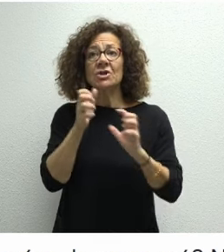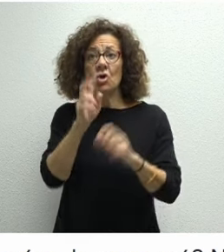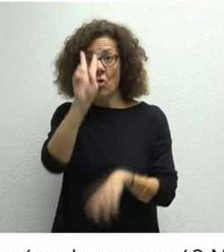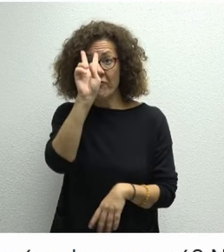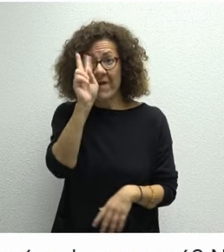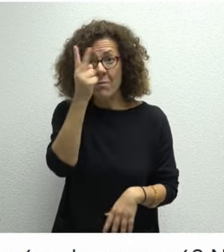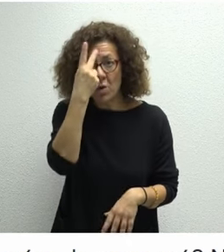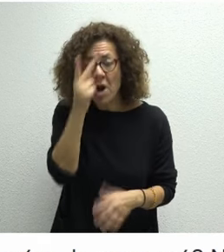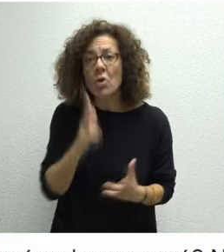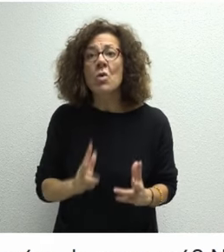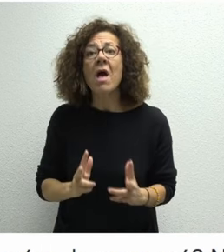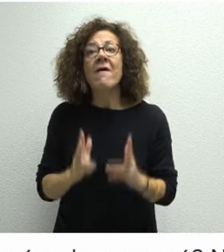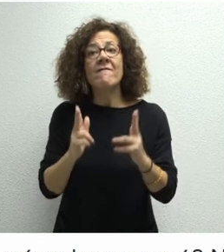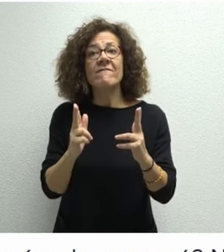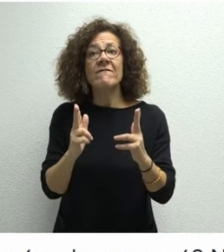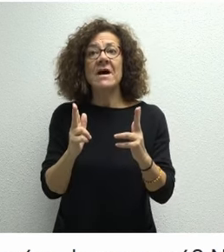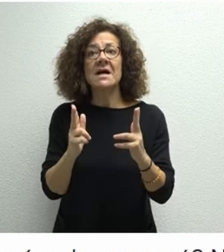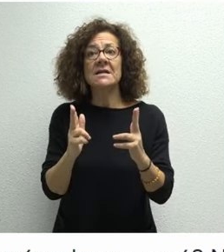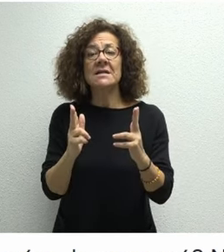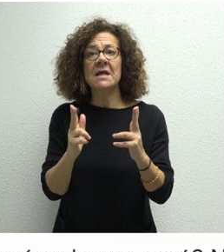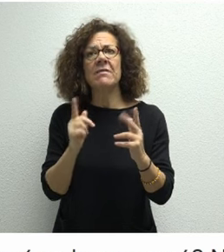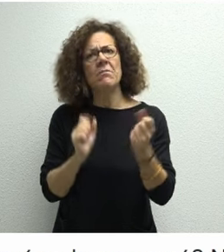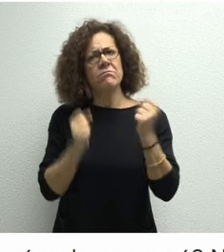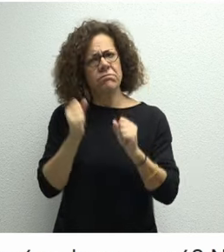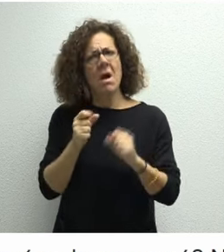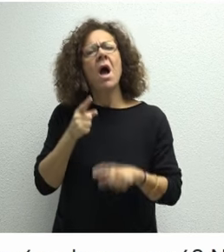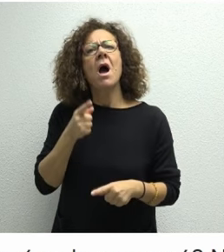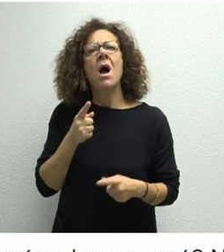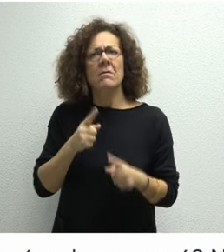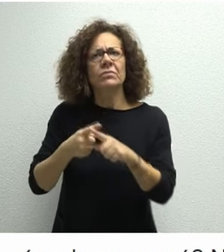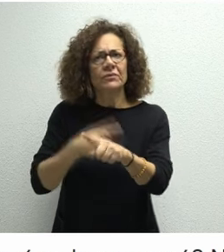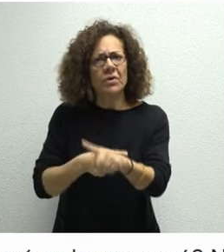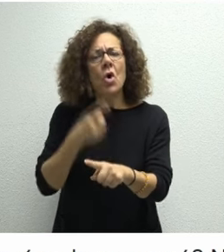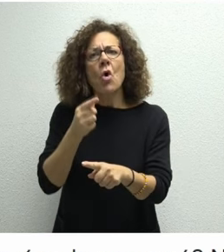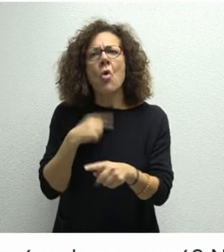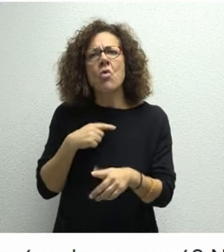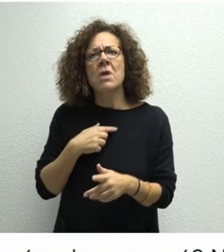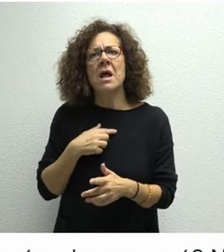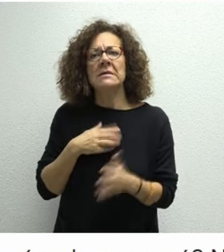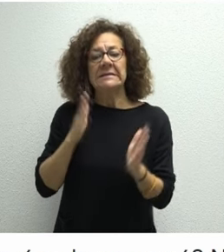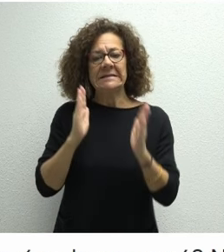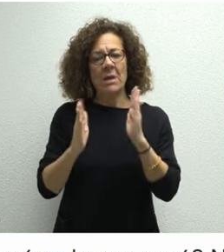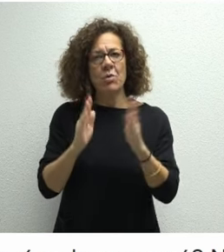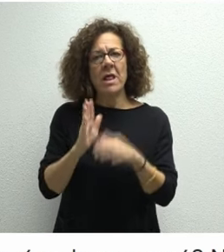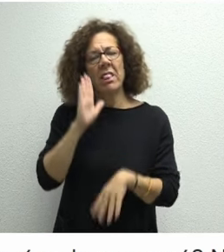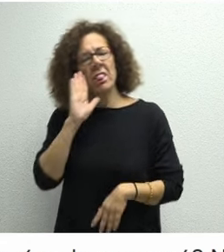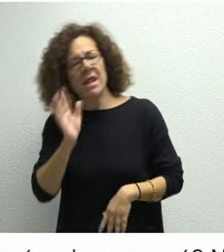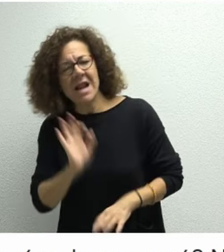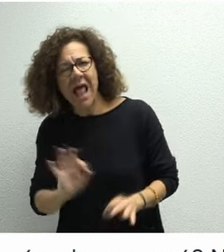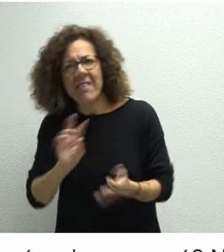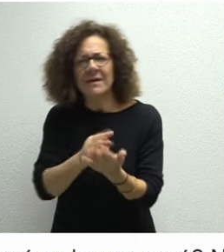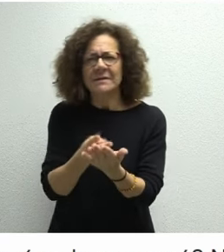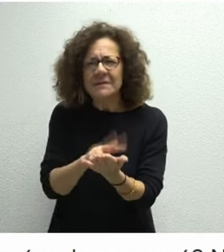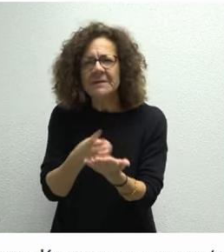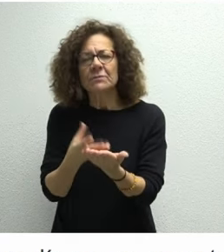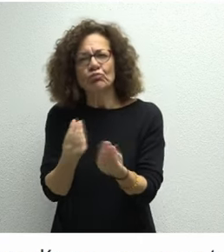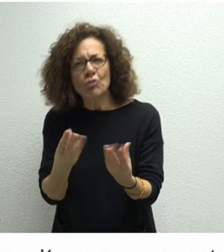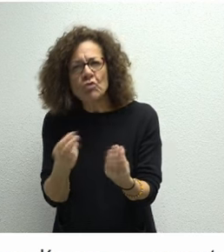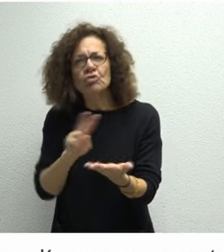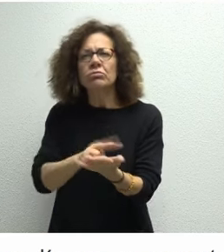con una fase una fase de Manía muy acusada unos episodios de insomnio eh larguísimos muchísima agitación